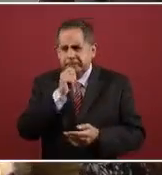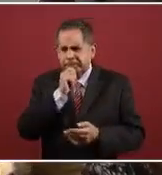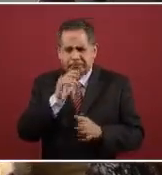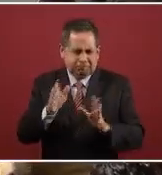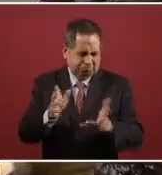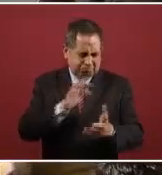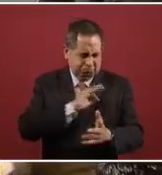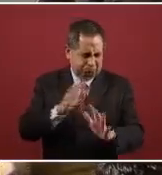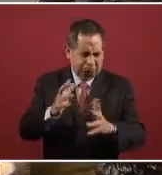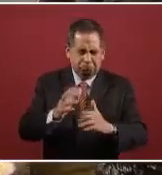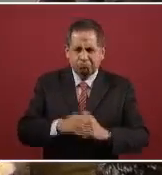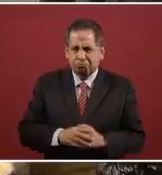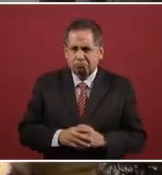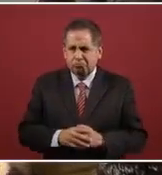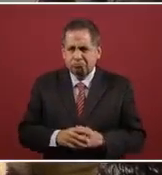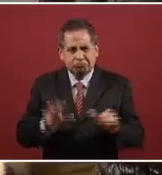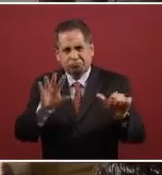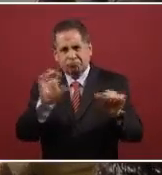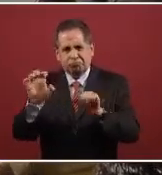de alrededor de